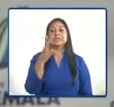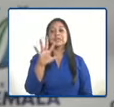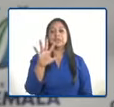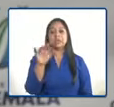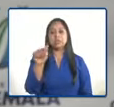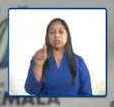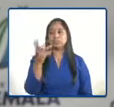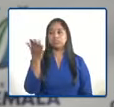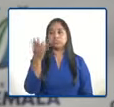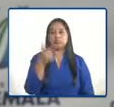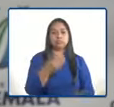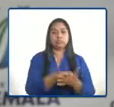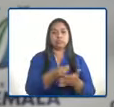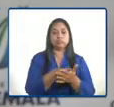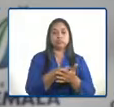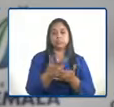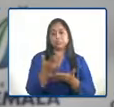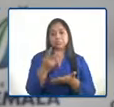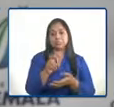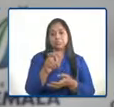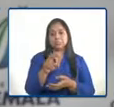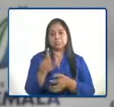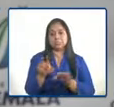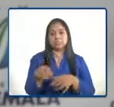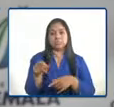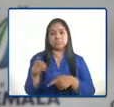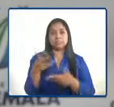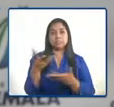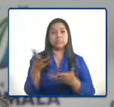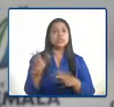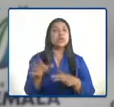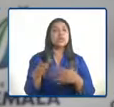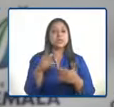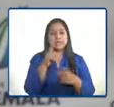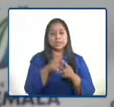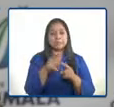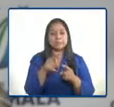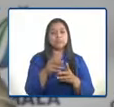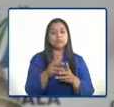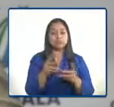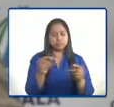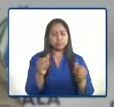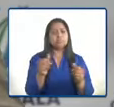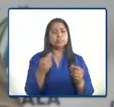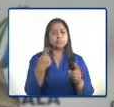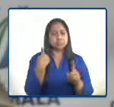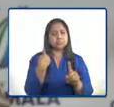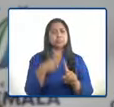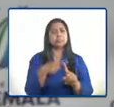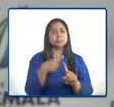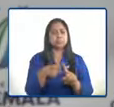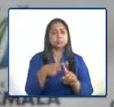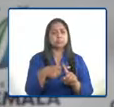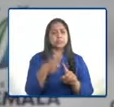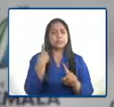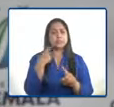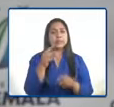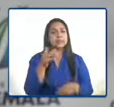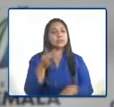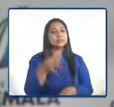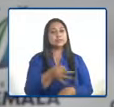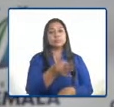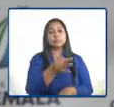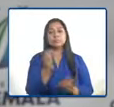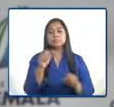que han requerido la población. Y esto vino a dar definitivamente una solución muy positiva para que el transporte aéreo